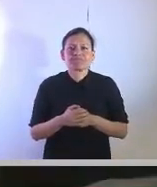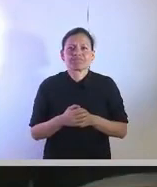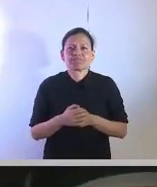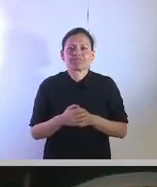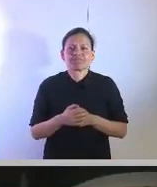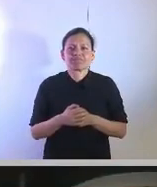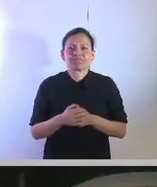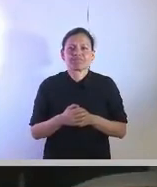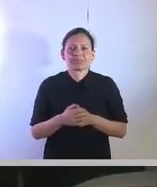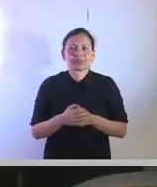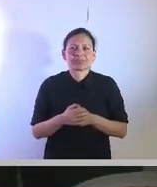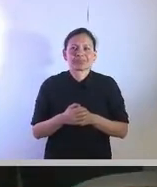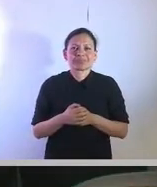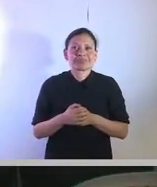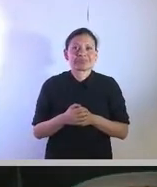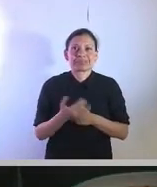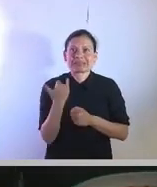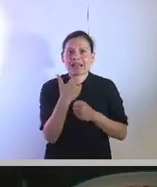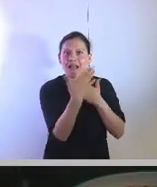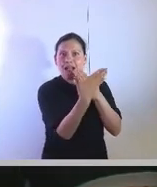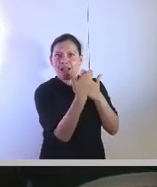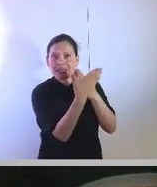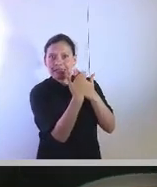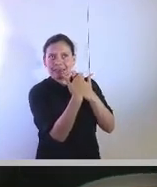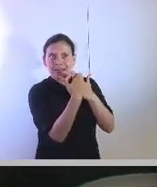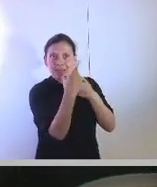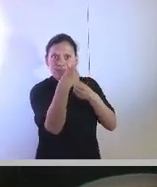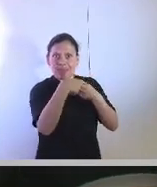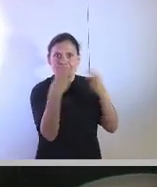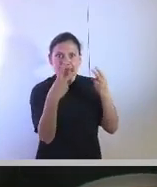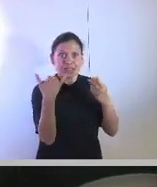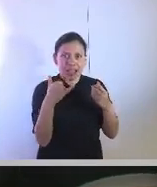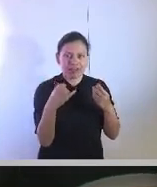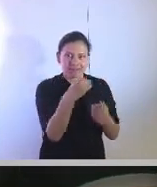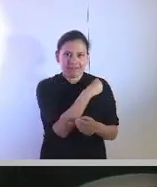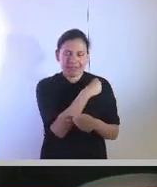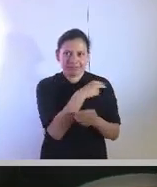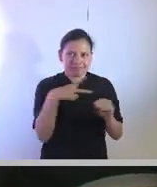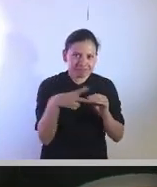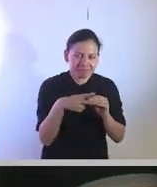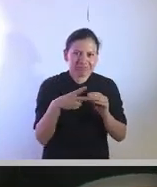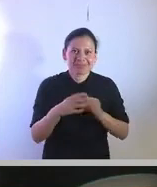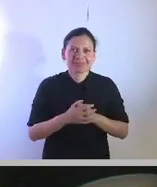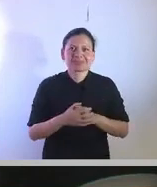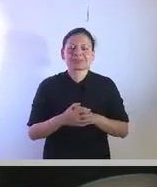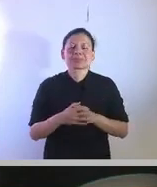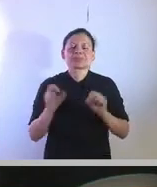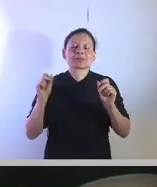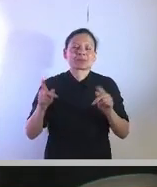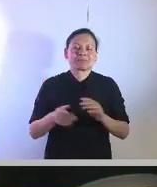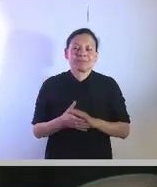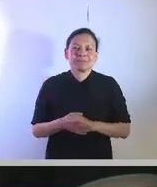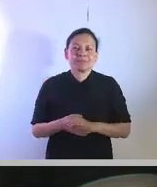que apenas esté Chomsky nos avisa. ¿Ya? No, ven. Ah, sí.